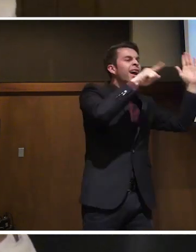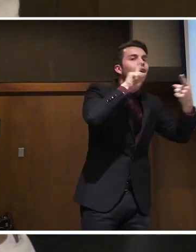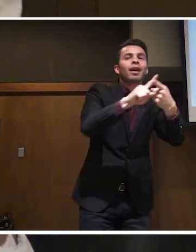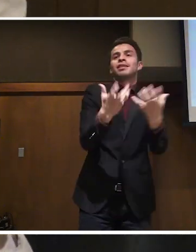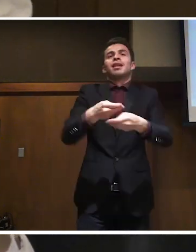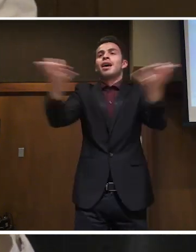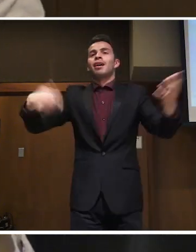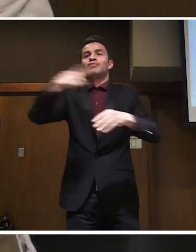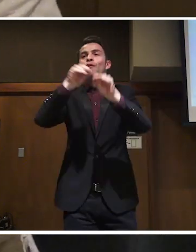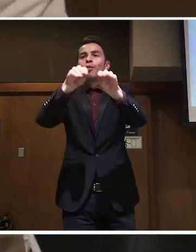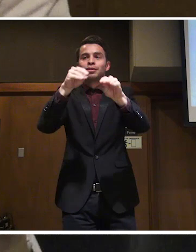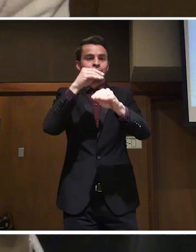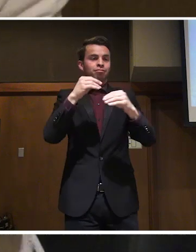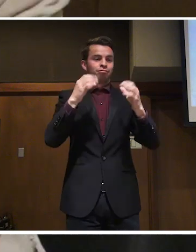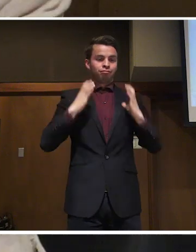ciudadana y